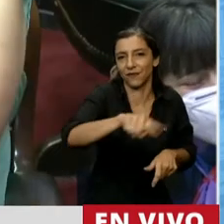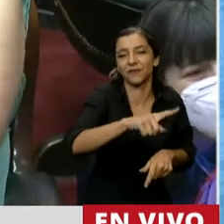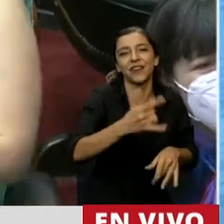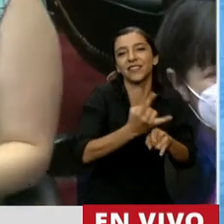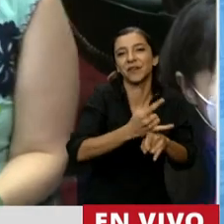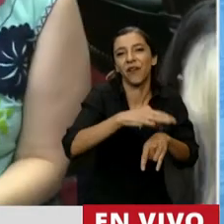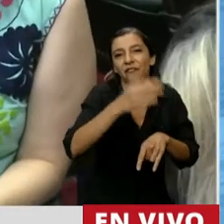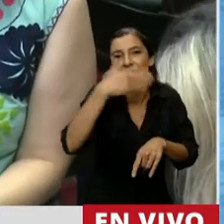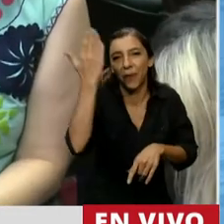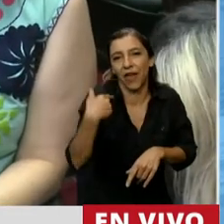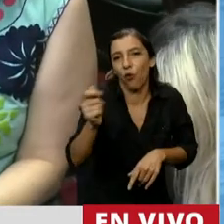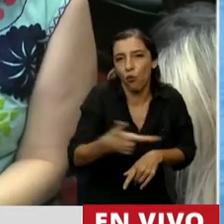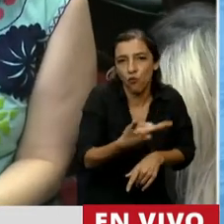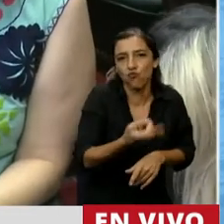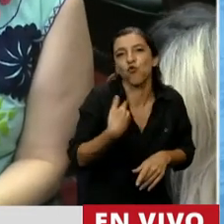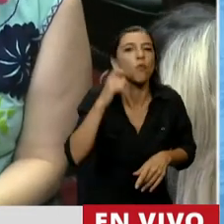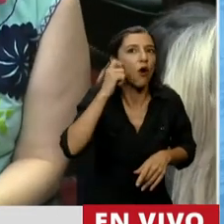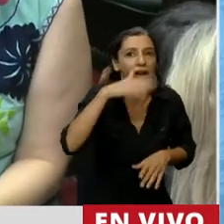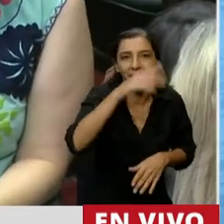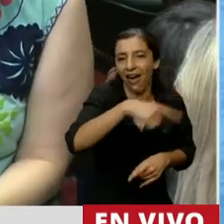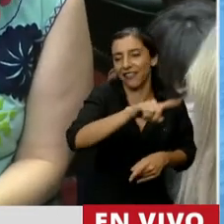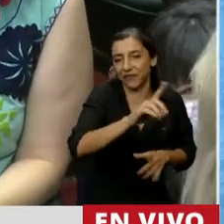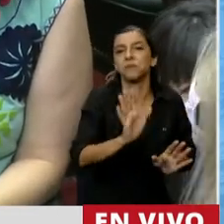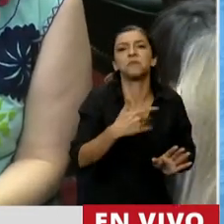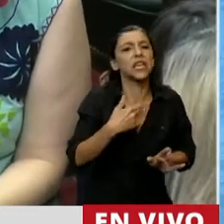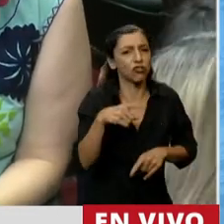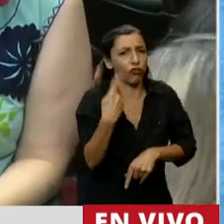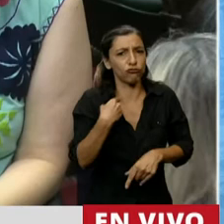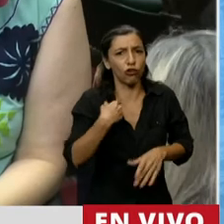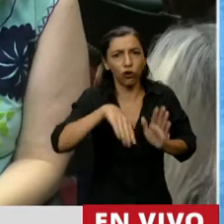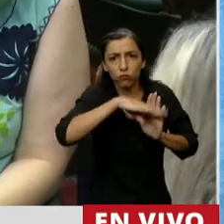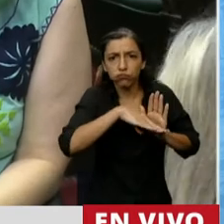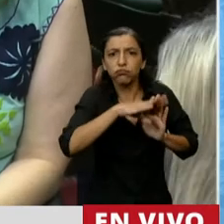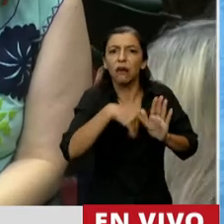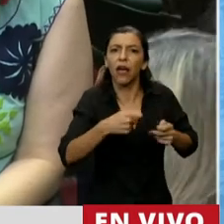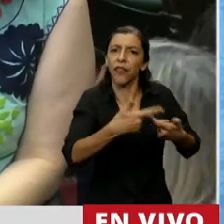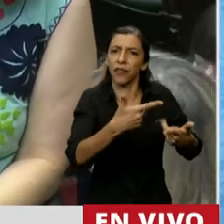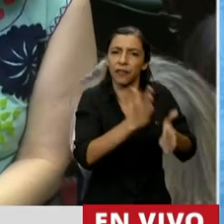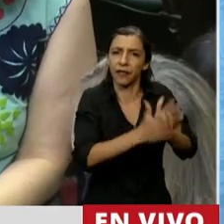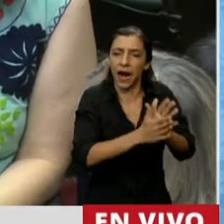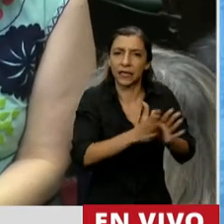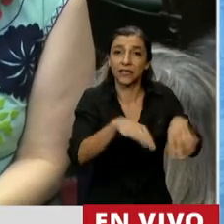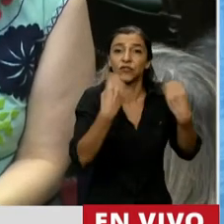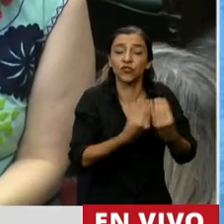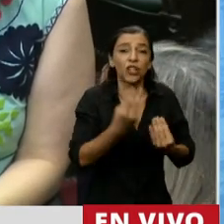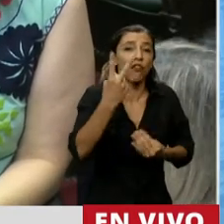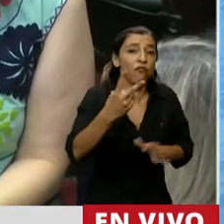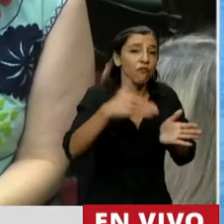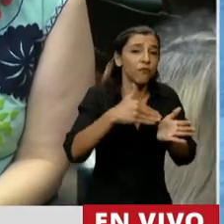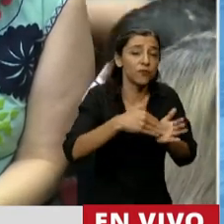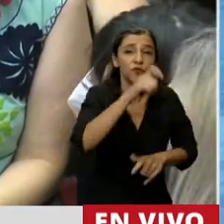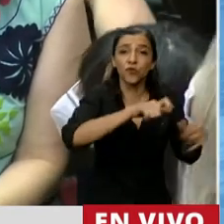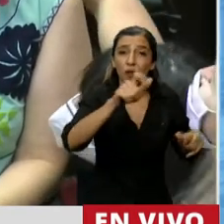prevalentes de los adultos mayores, y los tenemos en el vademécum. Dijo, 2 millones de personas que